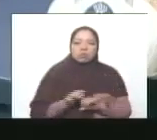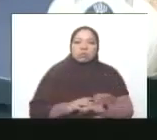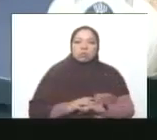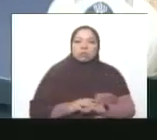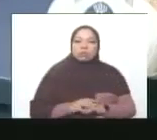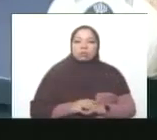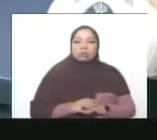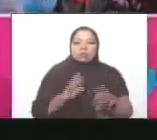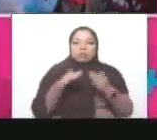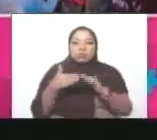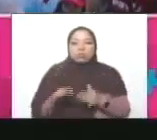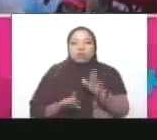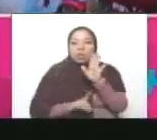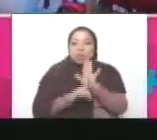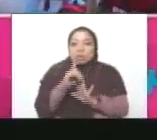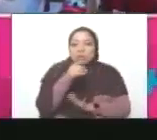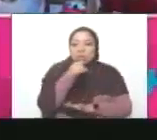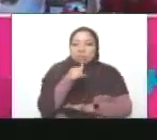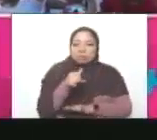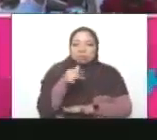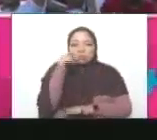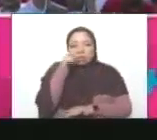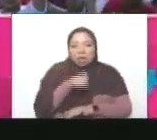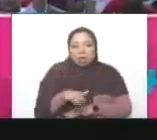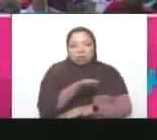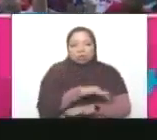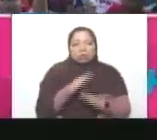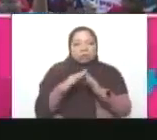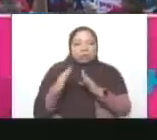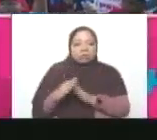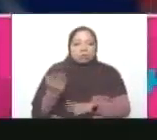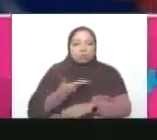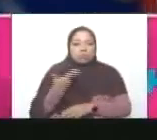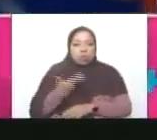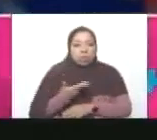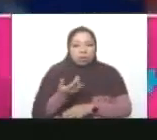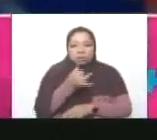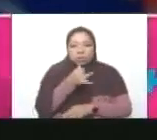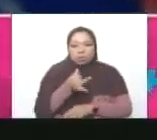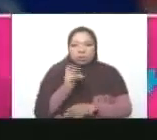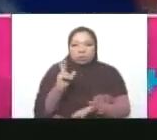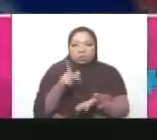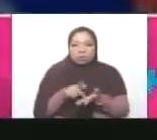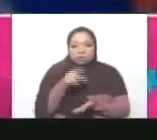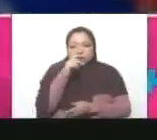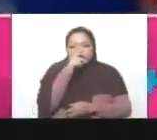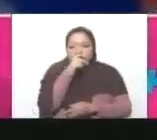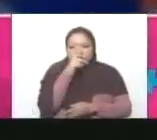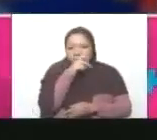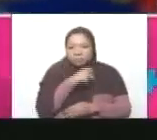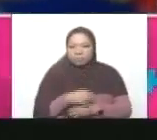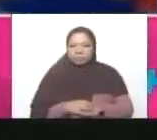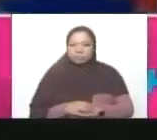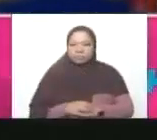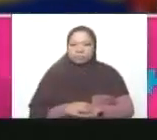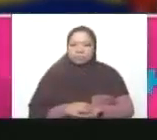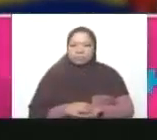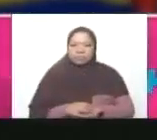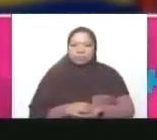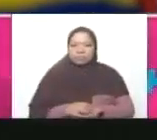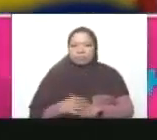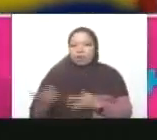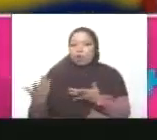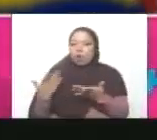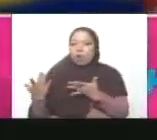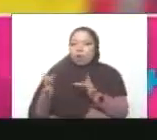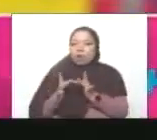como VCH que desarrollamos del casa a casa, porque es muy importante el person to person, saber cómo está.